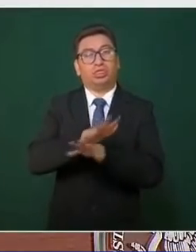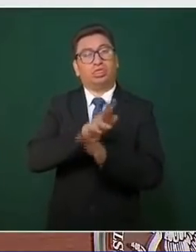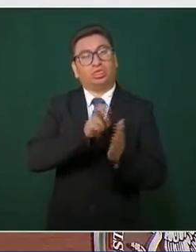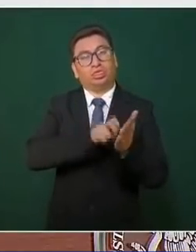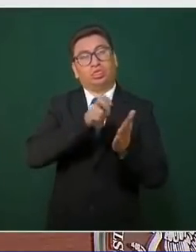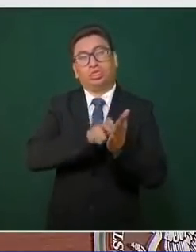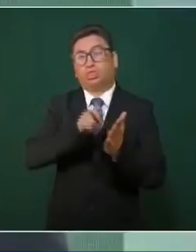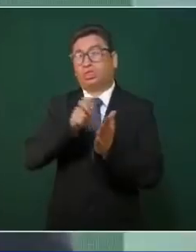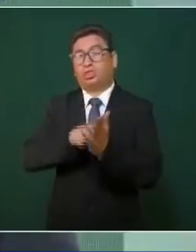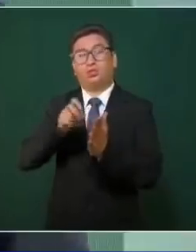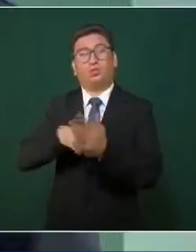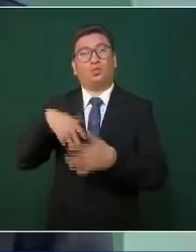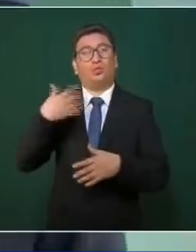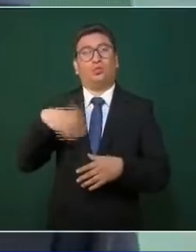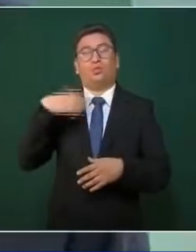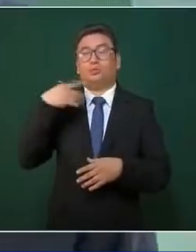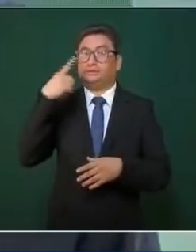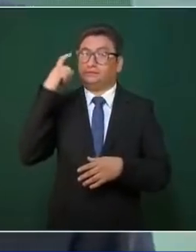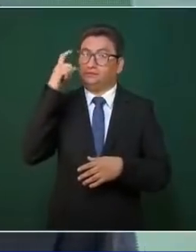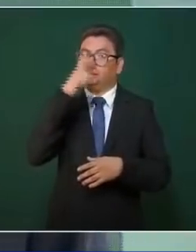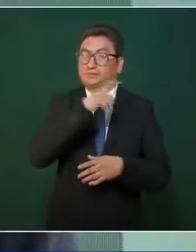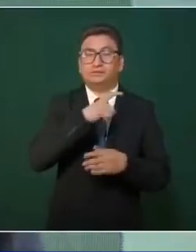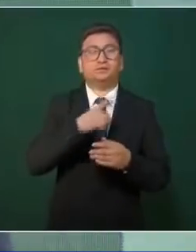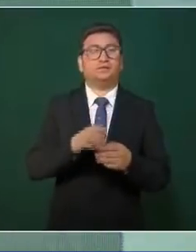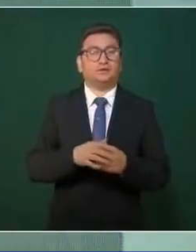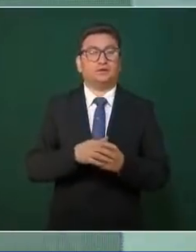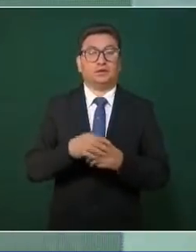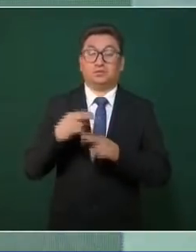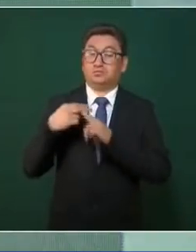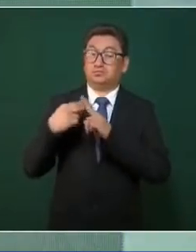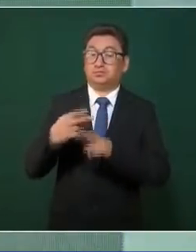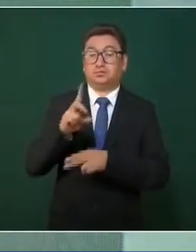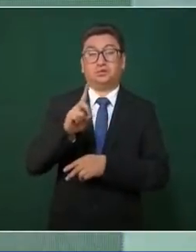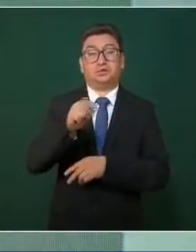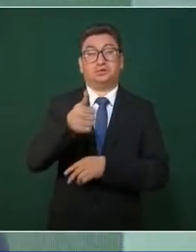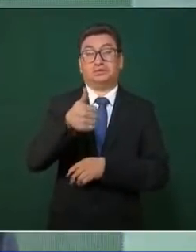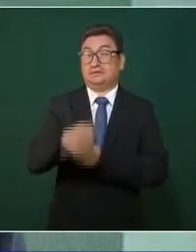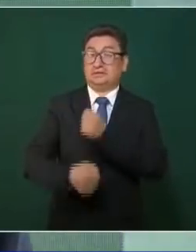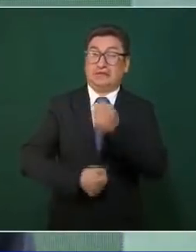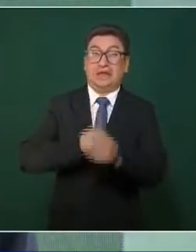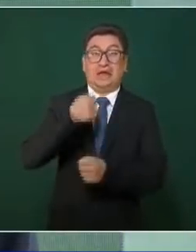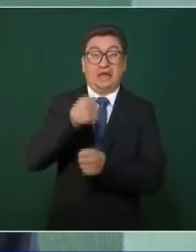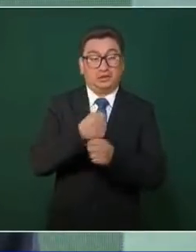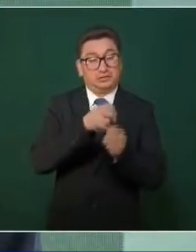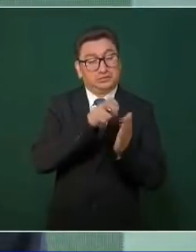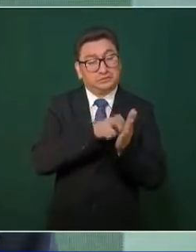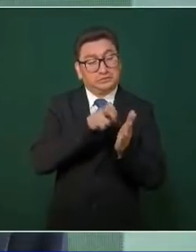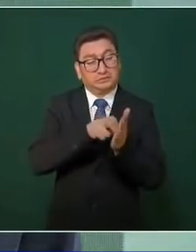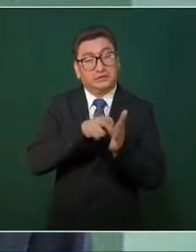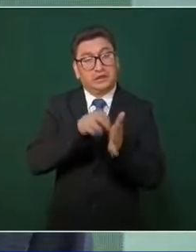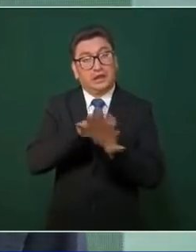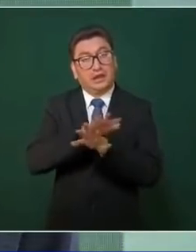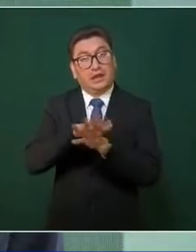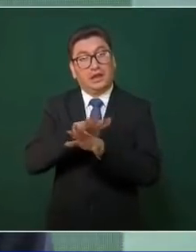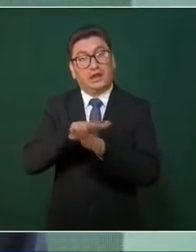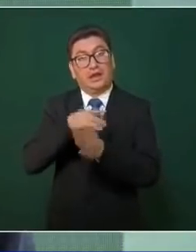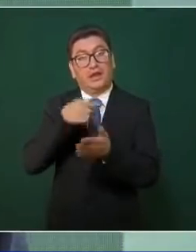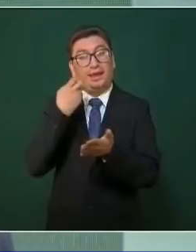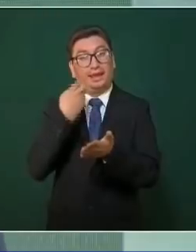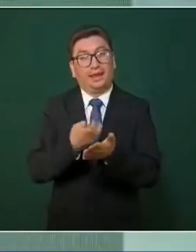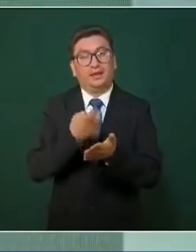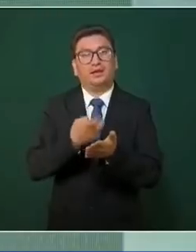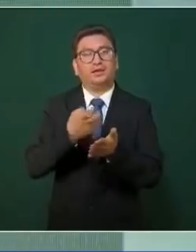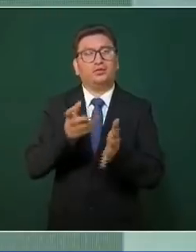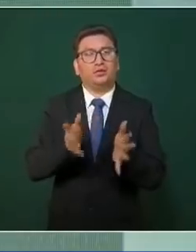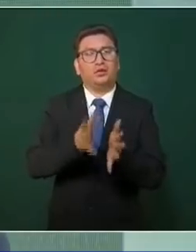Es difícil encontrar una reforma en 36 años que se haya impulsado,